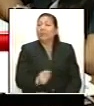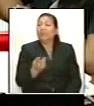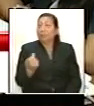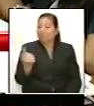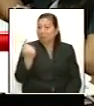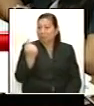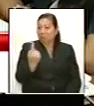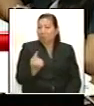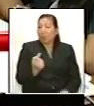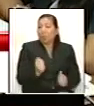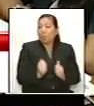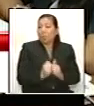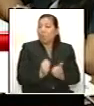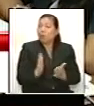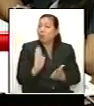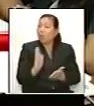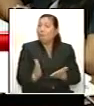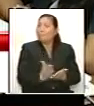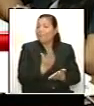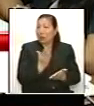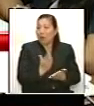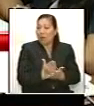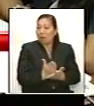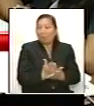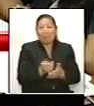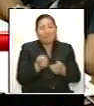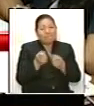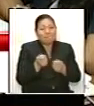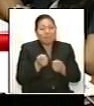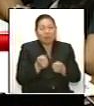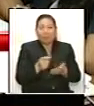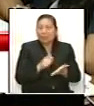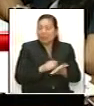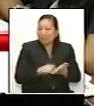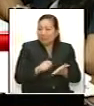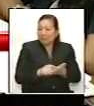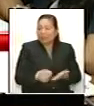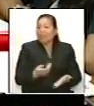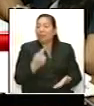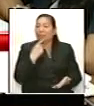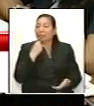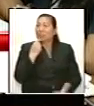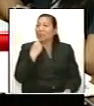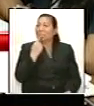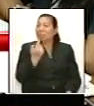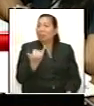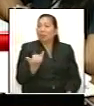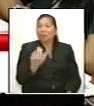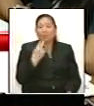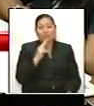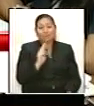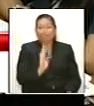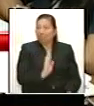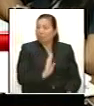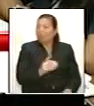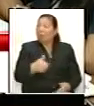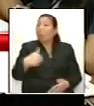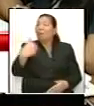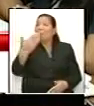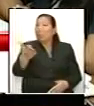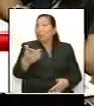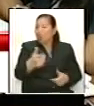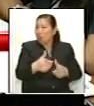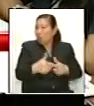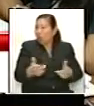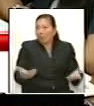viene con el problema de que le están acosando, que le están escribiendo, y le voy a decir, ¿sabes qué? Acá no lo veo, vete para tal